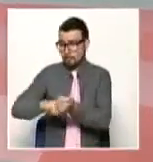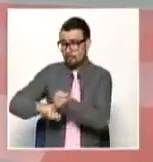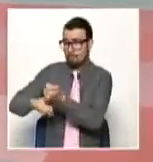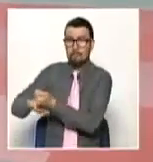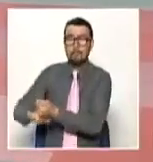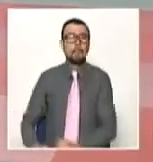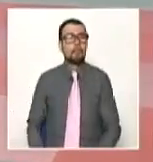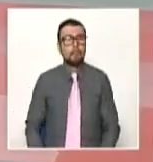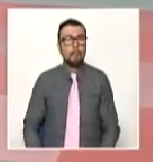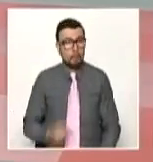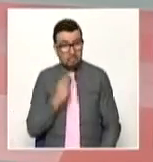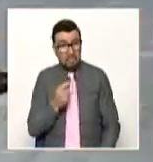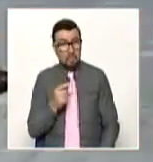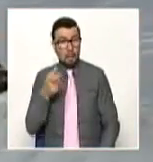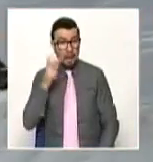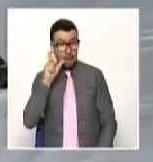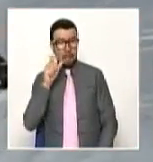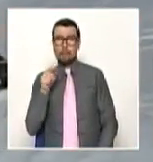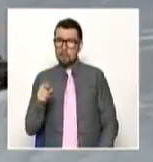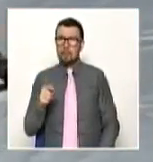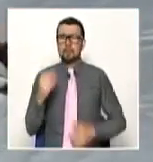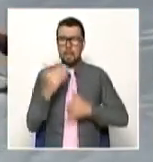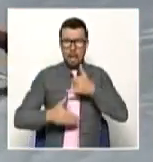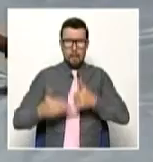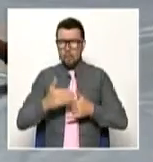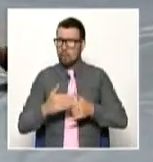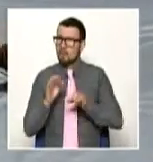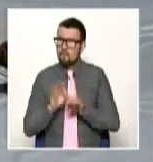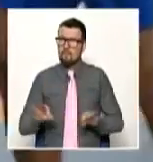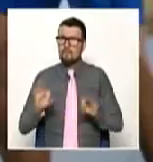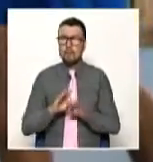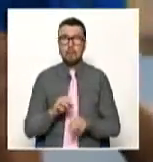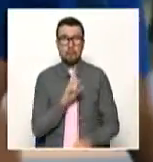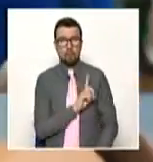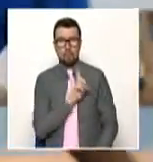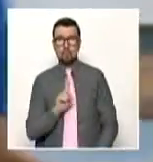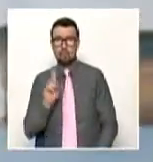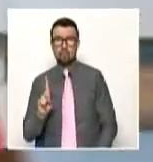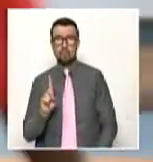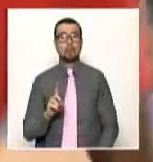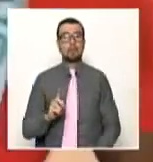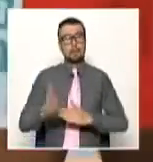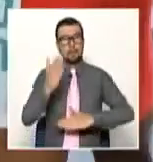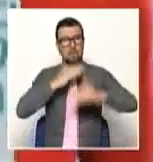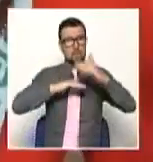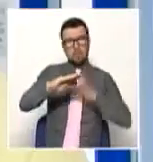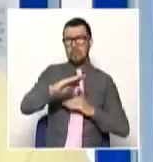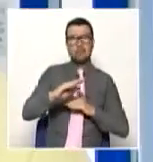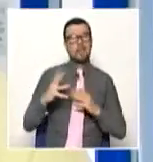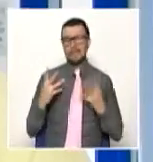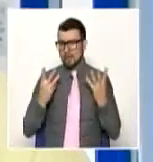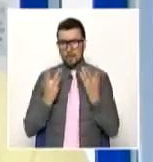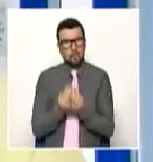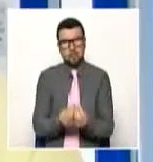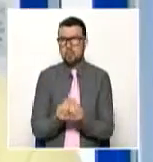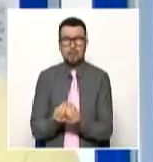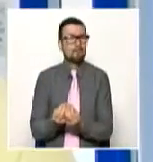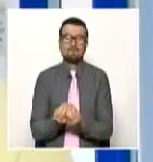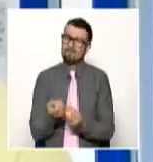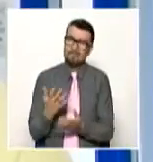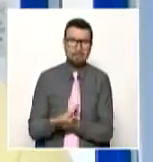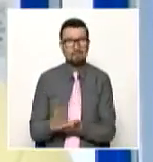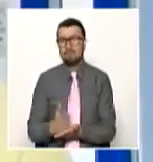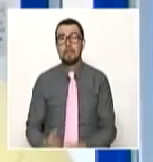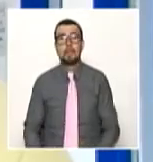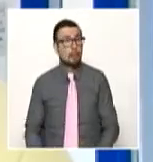los expertos, Caldas es uno de los departamentos fuertes en deportes individuales de lucha y no de conjunto. Deportes de combate son